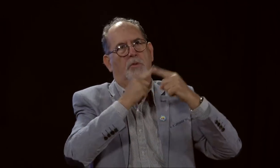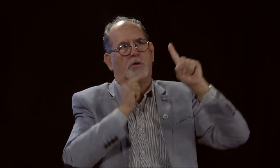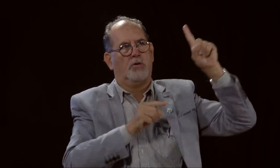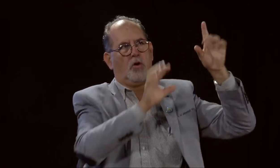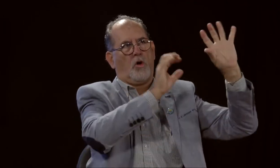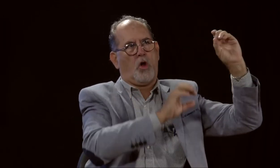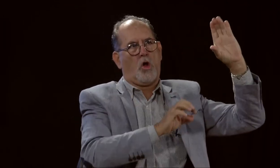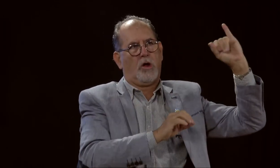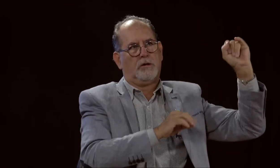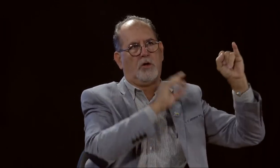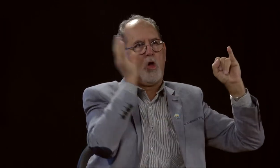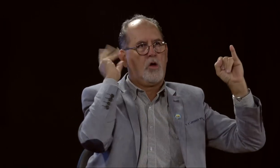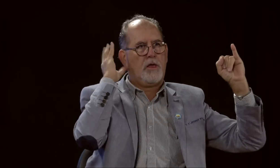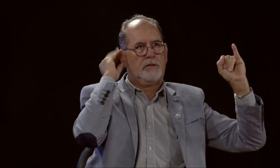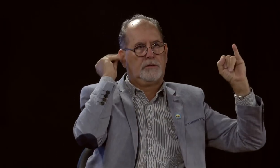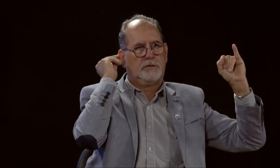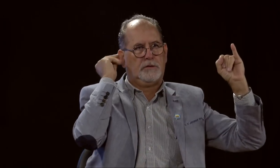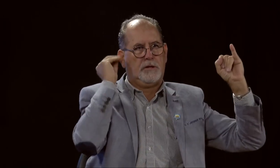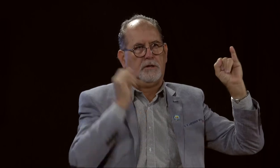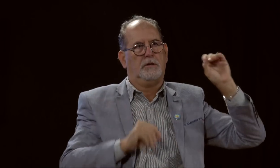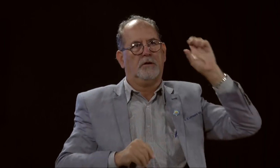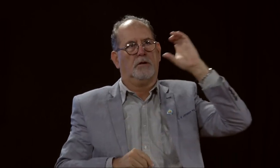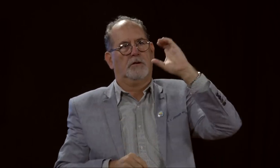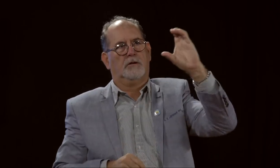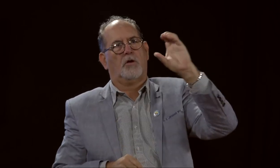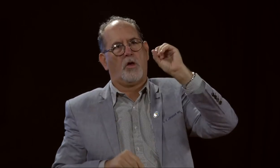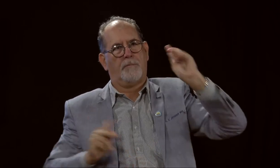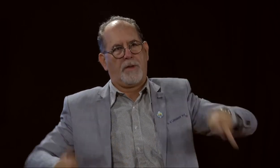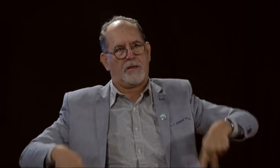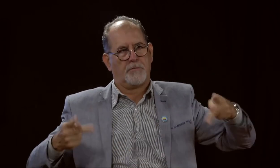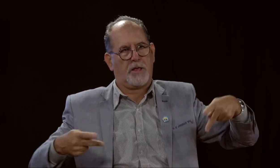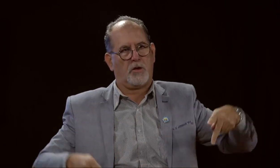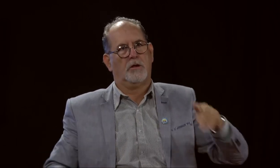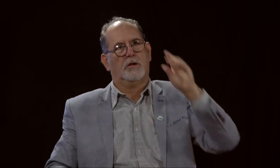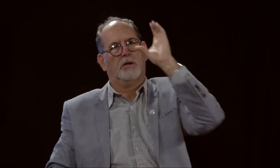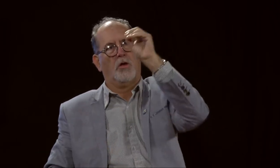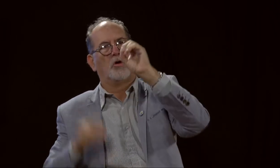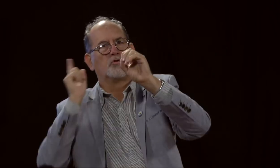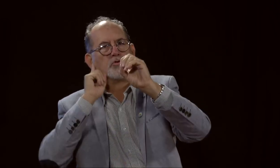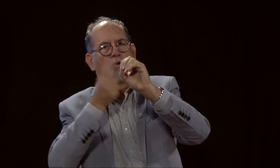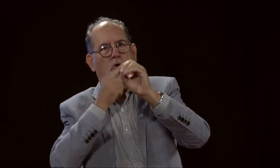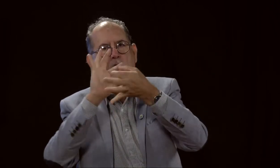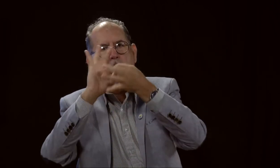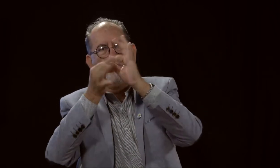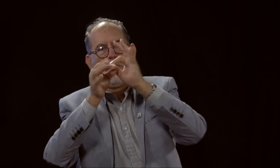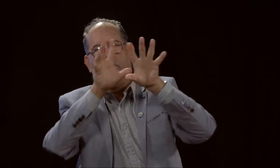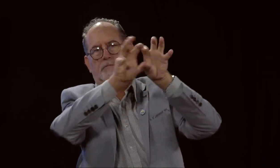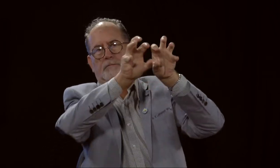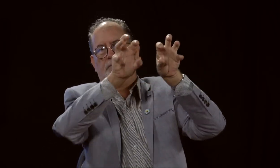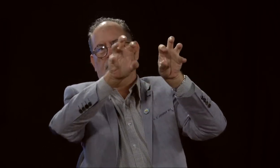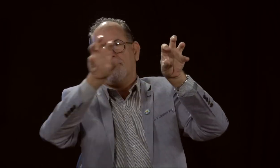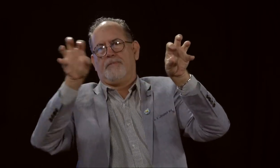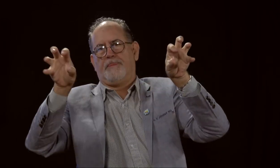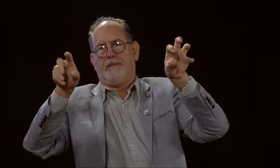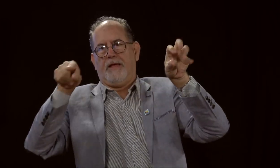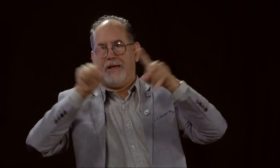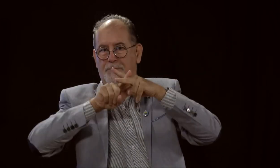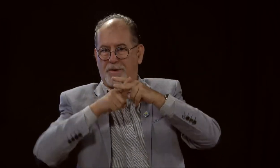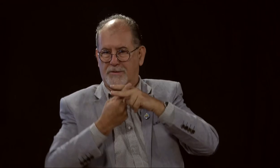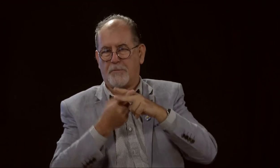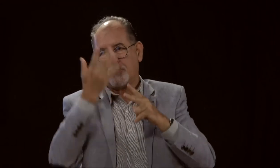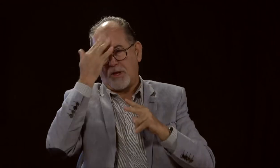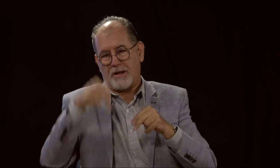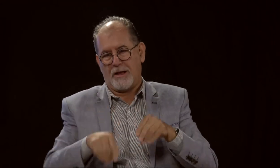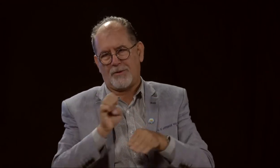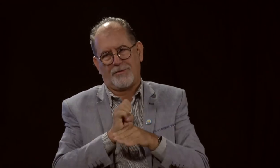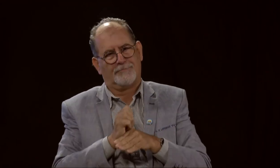por ejemplo, el COI es de oyentes, las olimpiadas de oyentes, el paralímpico y el sordo olímpico.